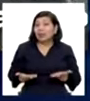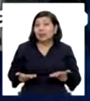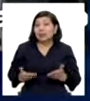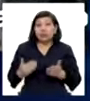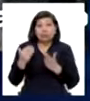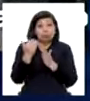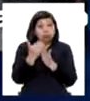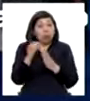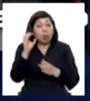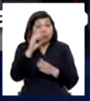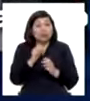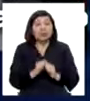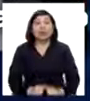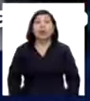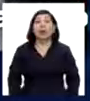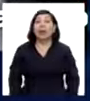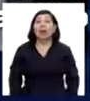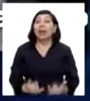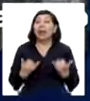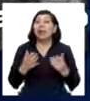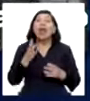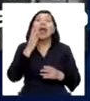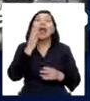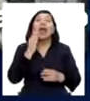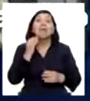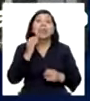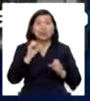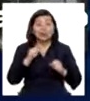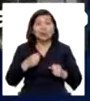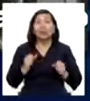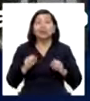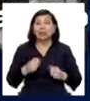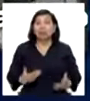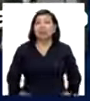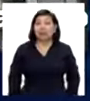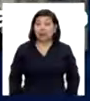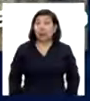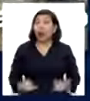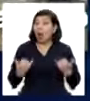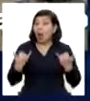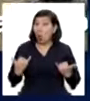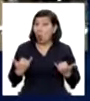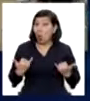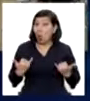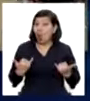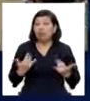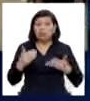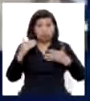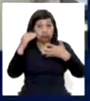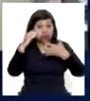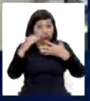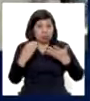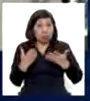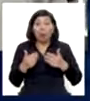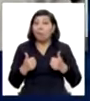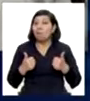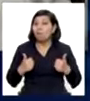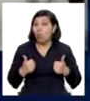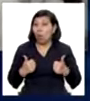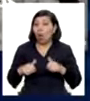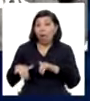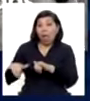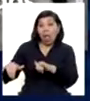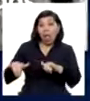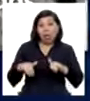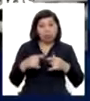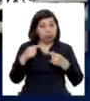califica, qué es lo que se está buscando? ¿Qué experiencias se buscan? Sí, nosotros tenemos por ahora una única categoría que es excelencia en